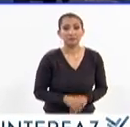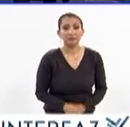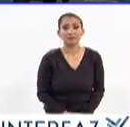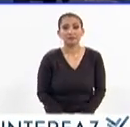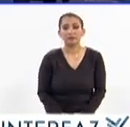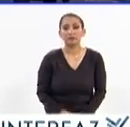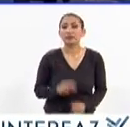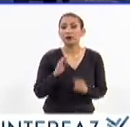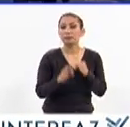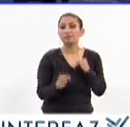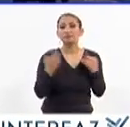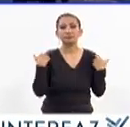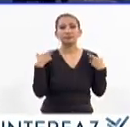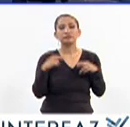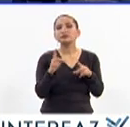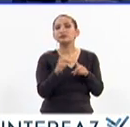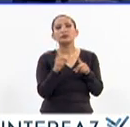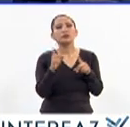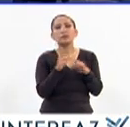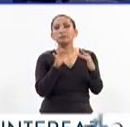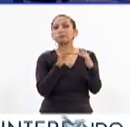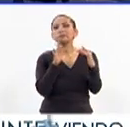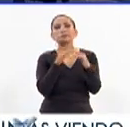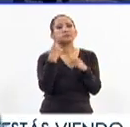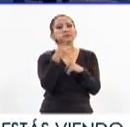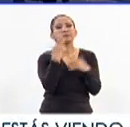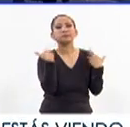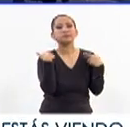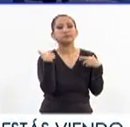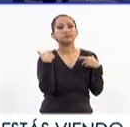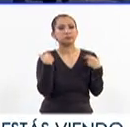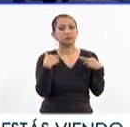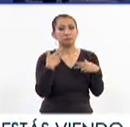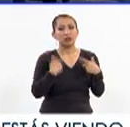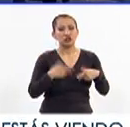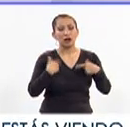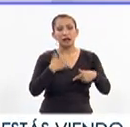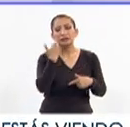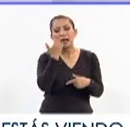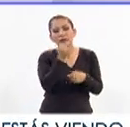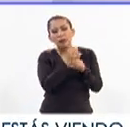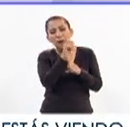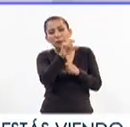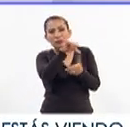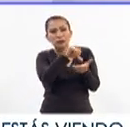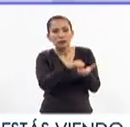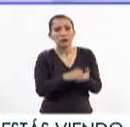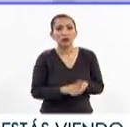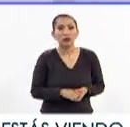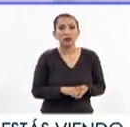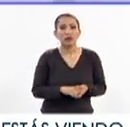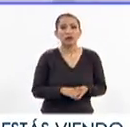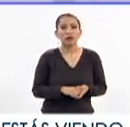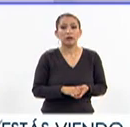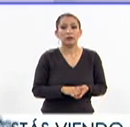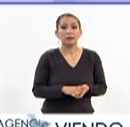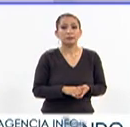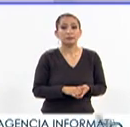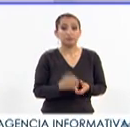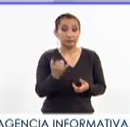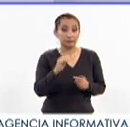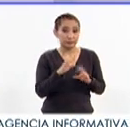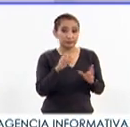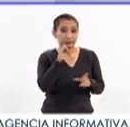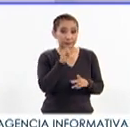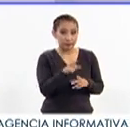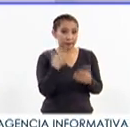correcto. Finalmente, maestro, ¿dónde pueden ponerse en contacto las personas que quieran tener más información del centro? Y, por